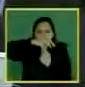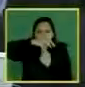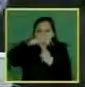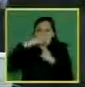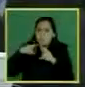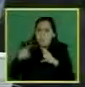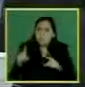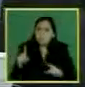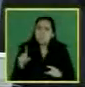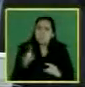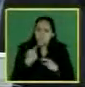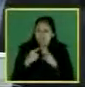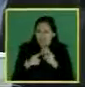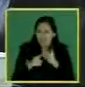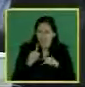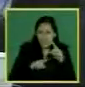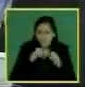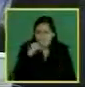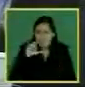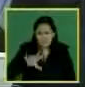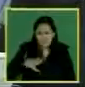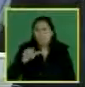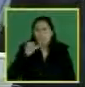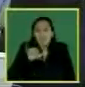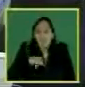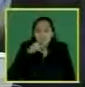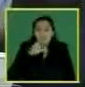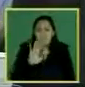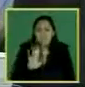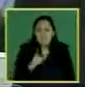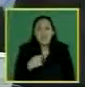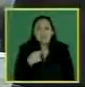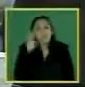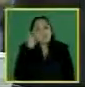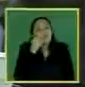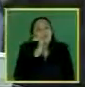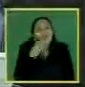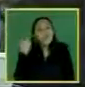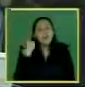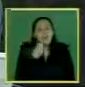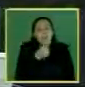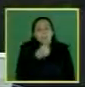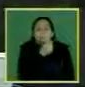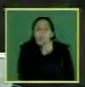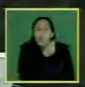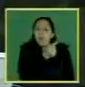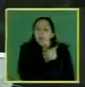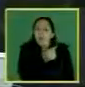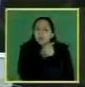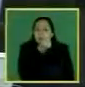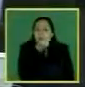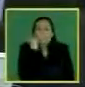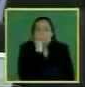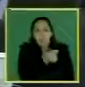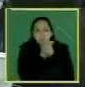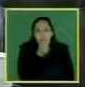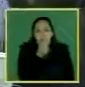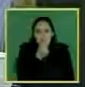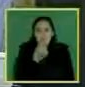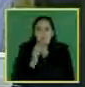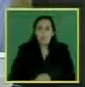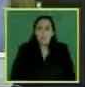Entonces, esta filosofía de esta señora implica que, oye, yo tengo, poniéndome en el lugar de ella, ella diría,